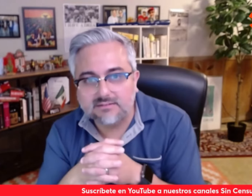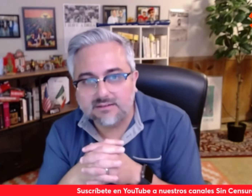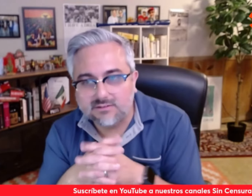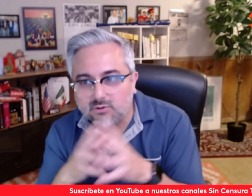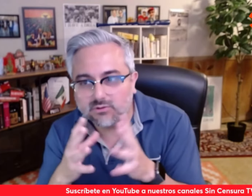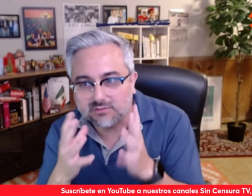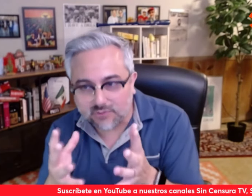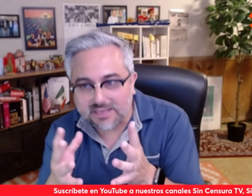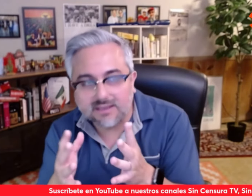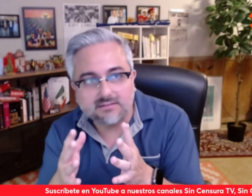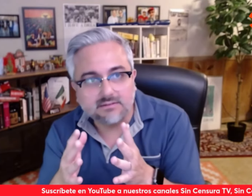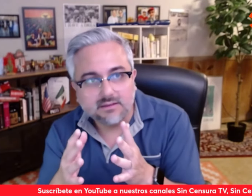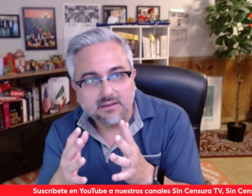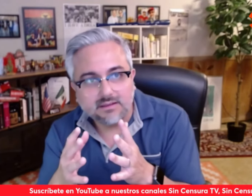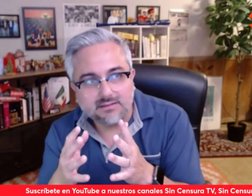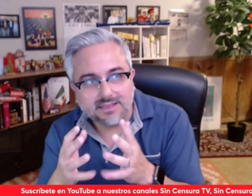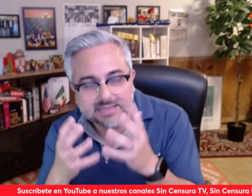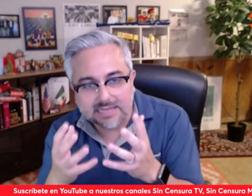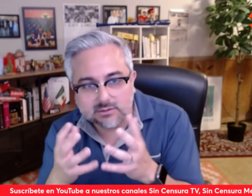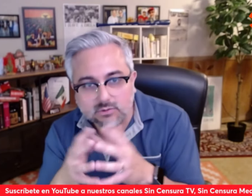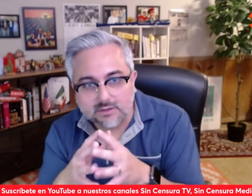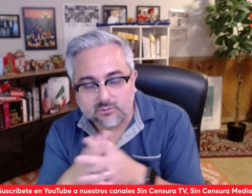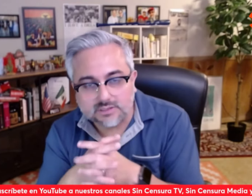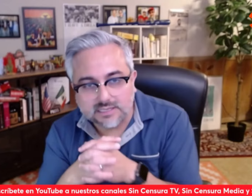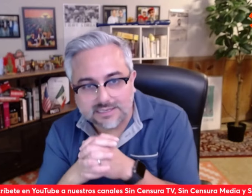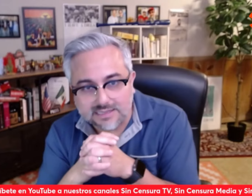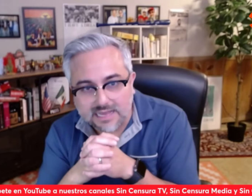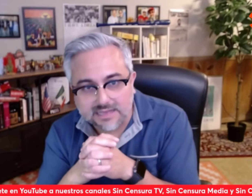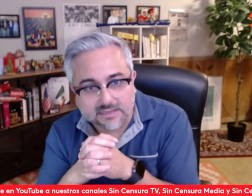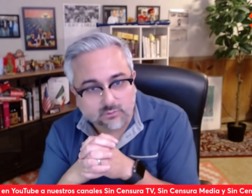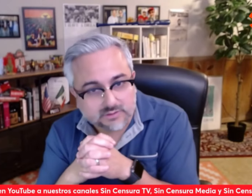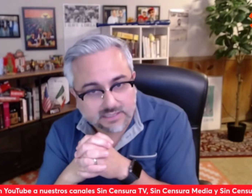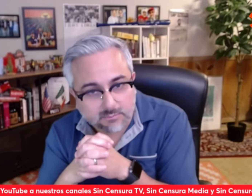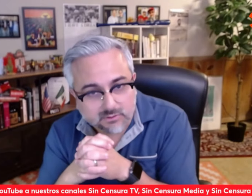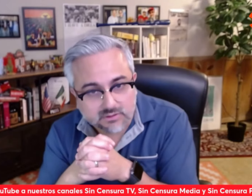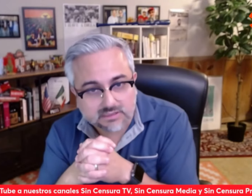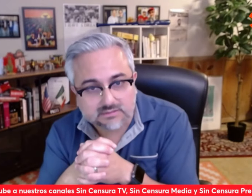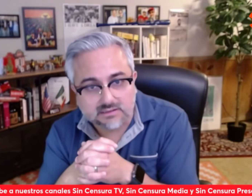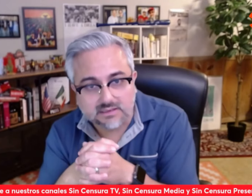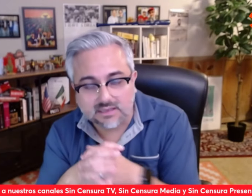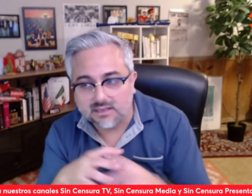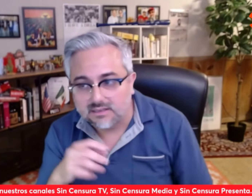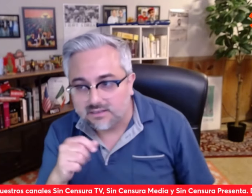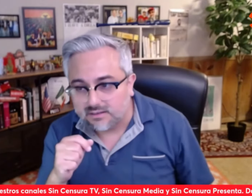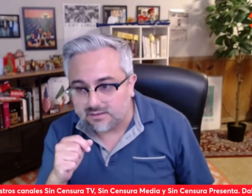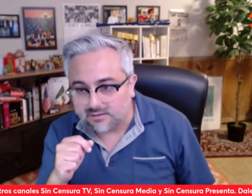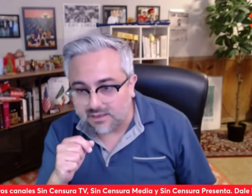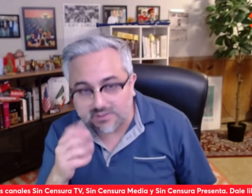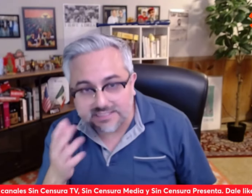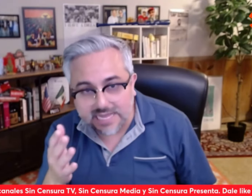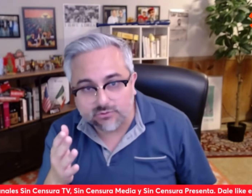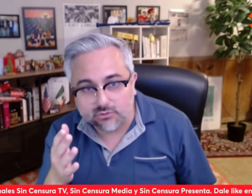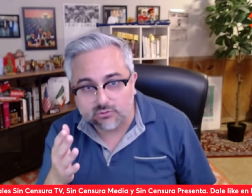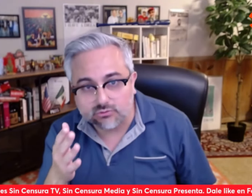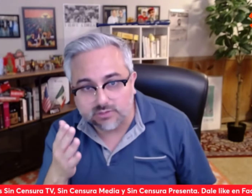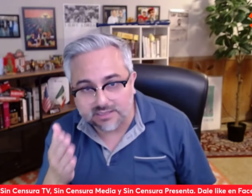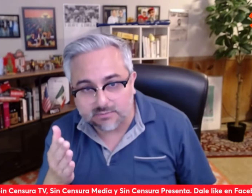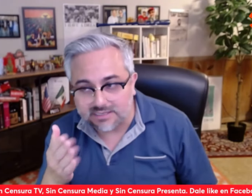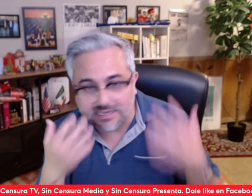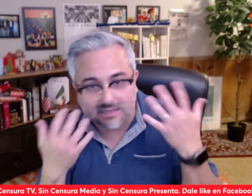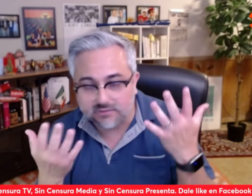malas, haciendo cosas feas, dañando a su integridad, a su ética periodística, afectando